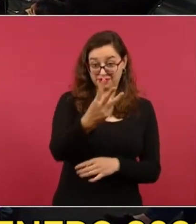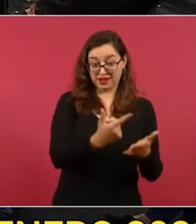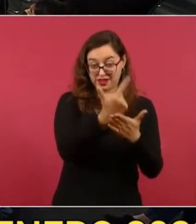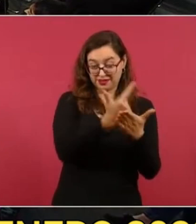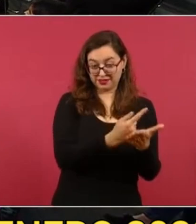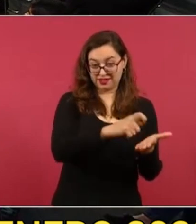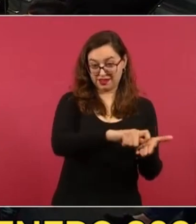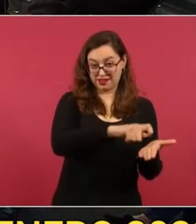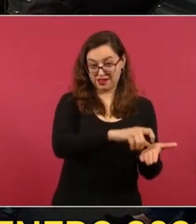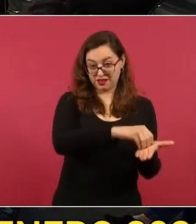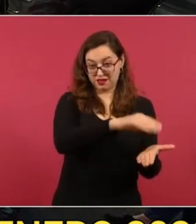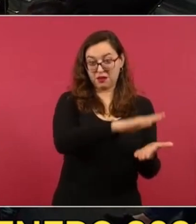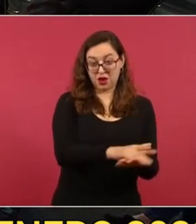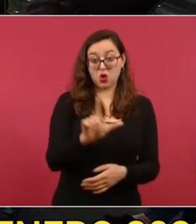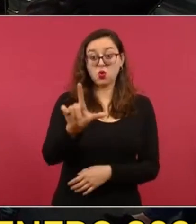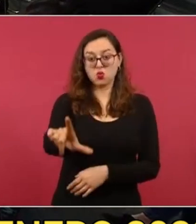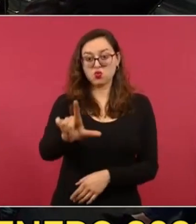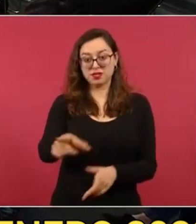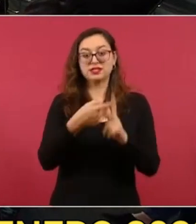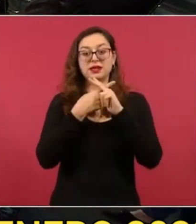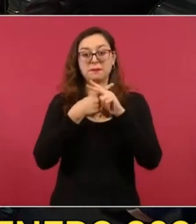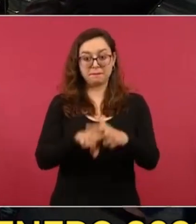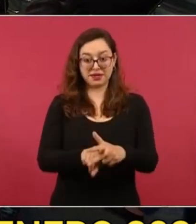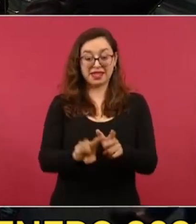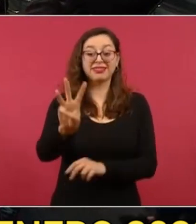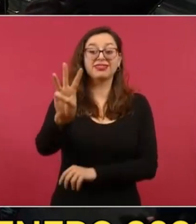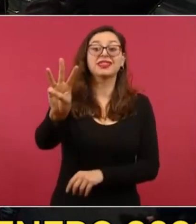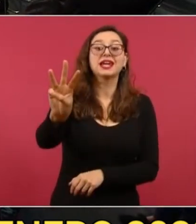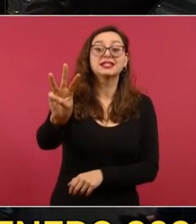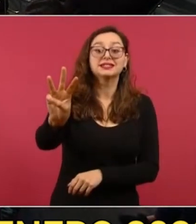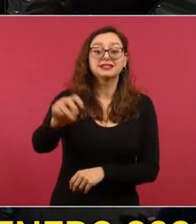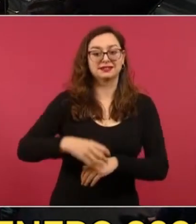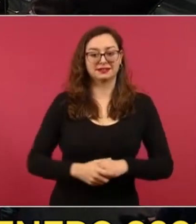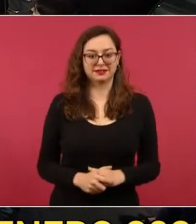van a tener tres nada más.